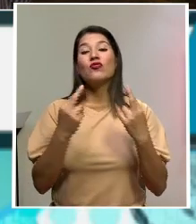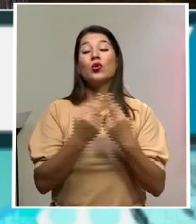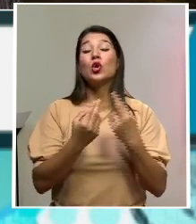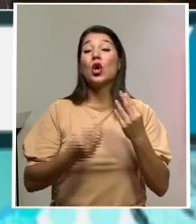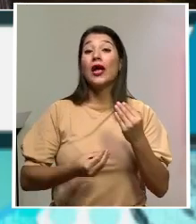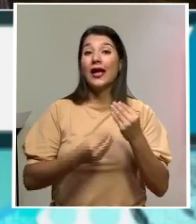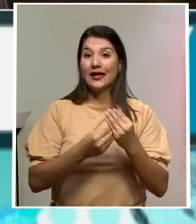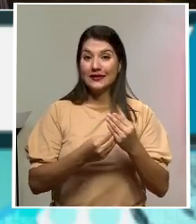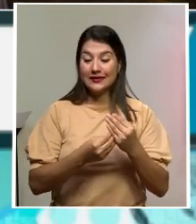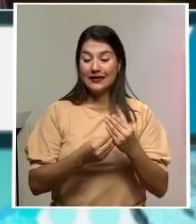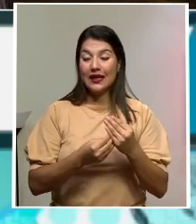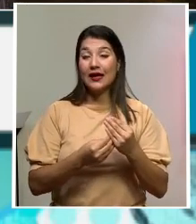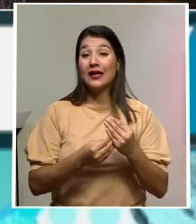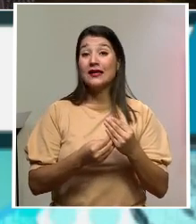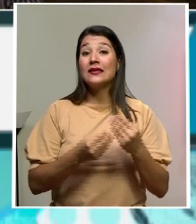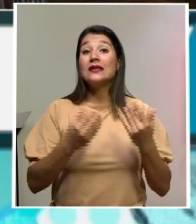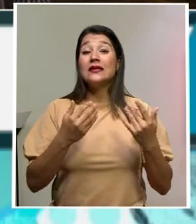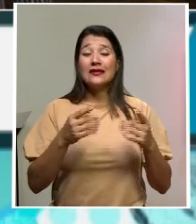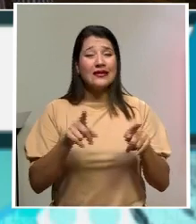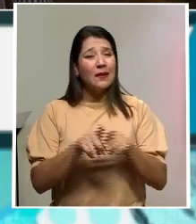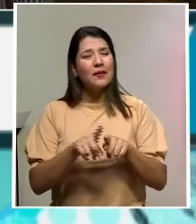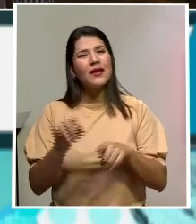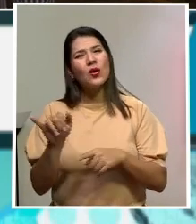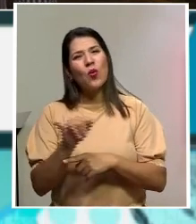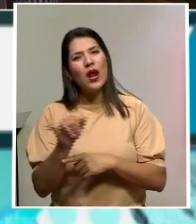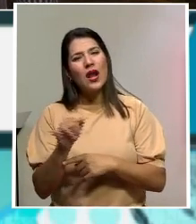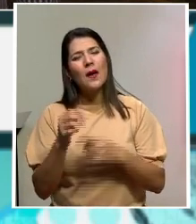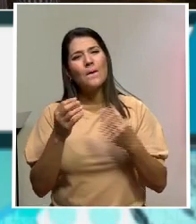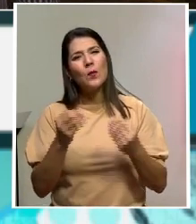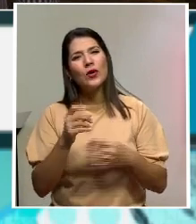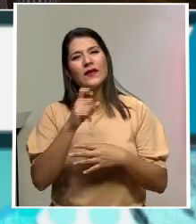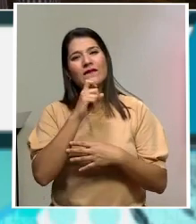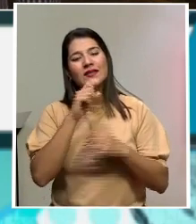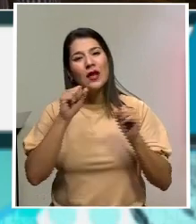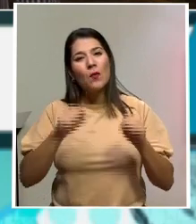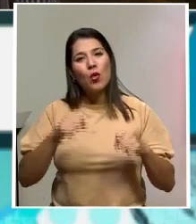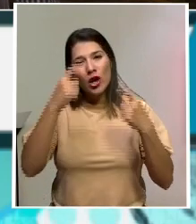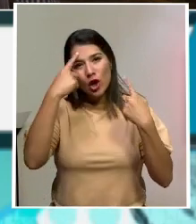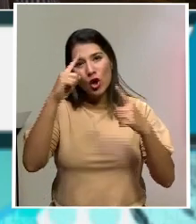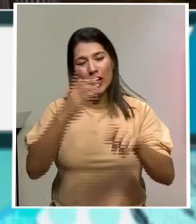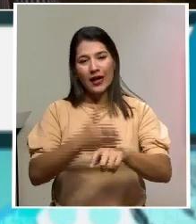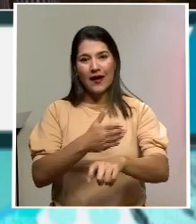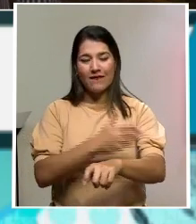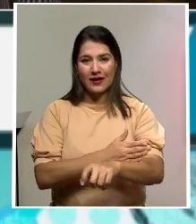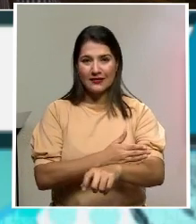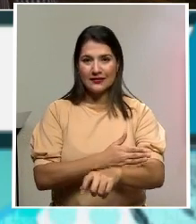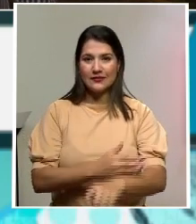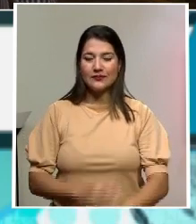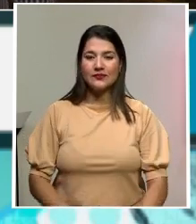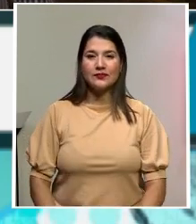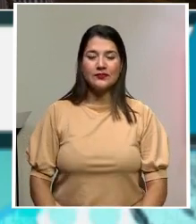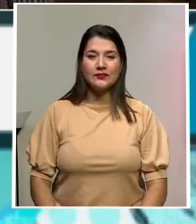agenda, se le ha dificultado mucho hacer que esta agenda avance.